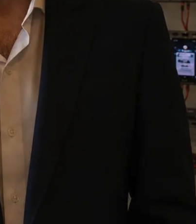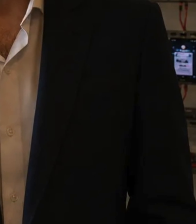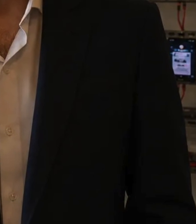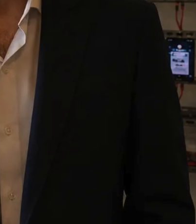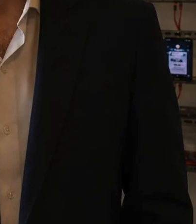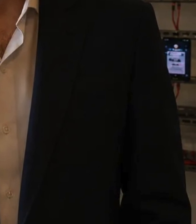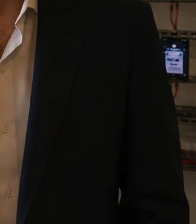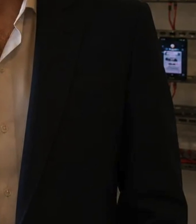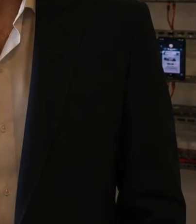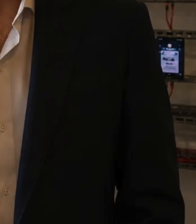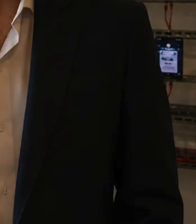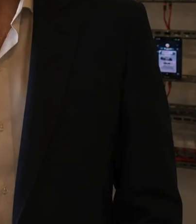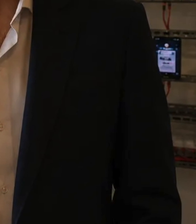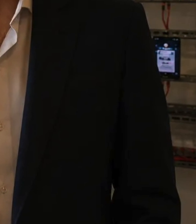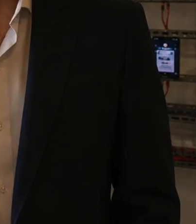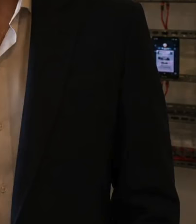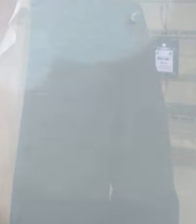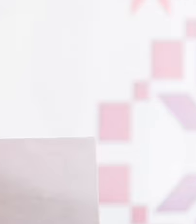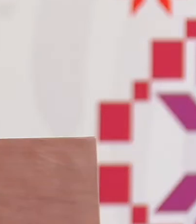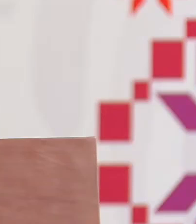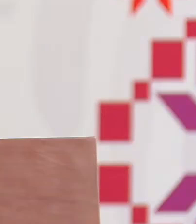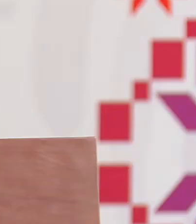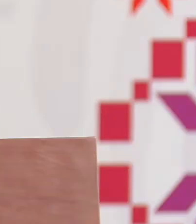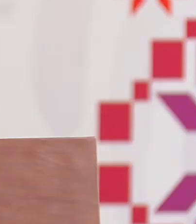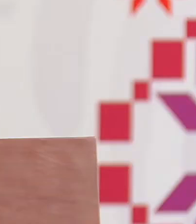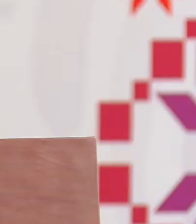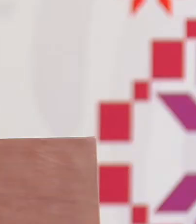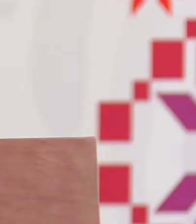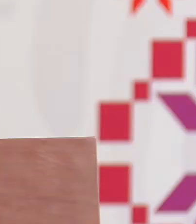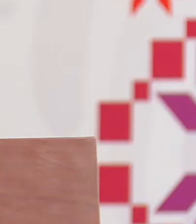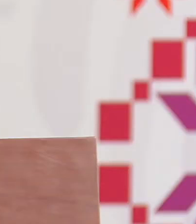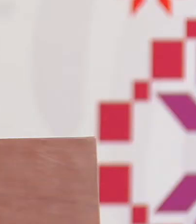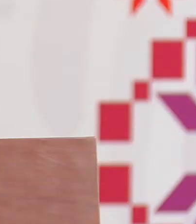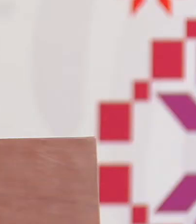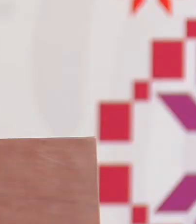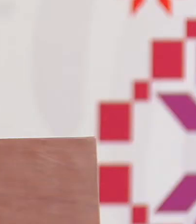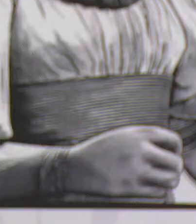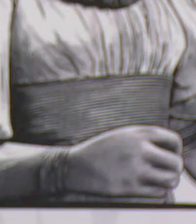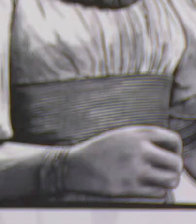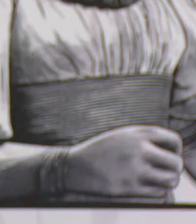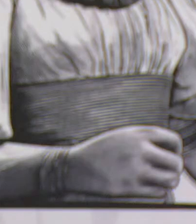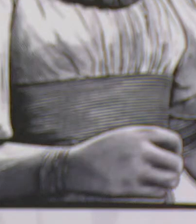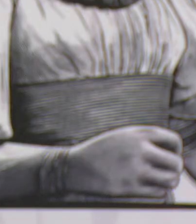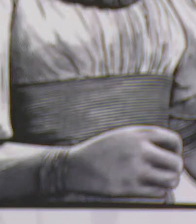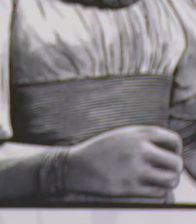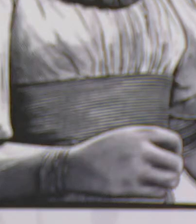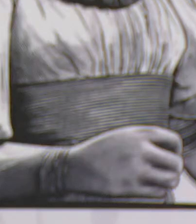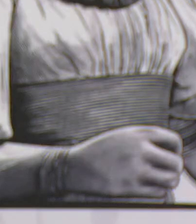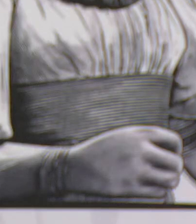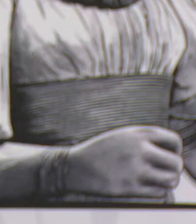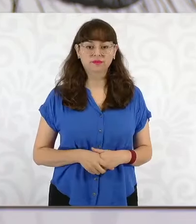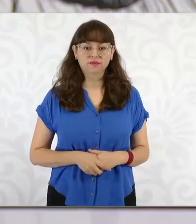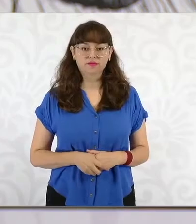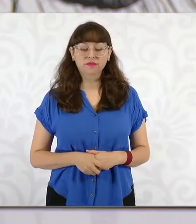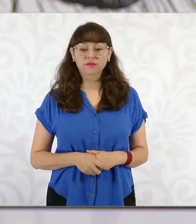En conferencia de prensa, la presidenta de México fue tajante y lanzó una advertencia clara. Las tácticas